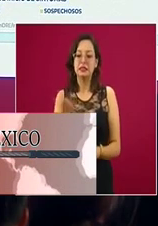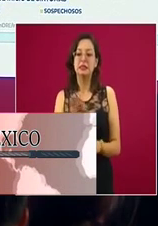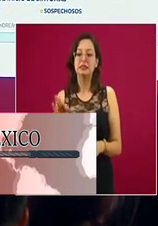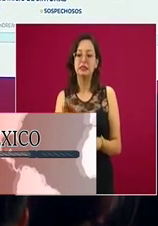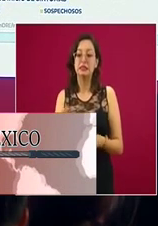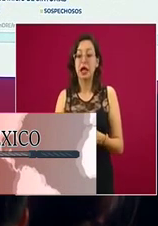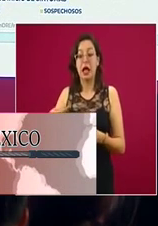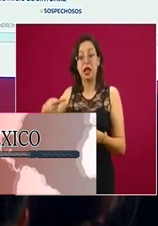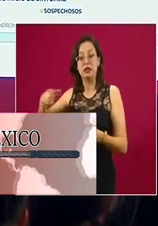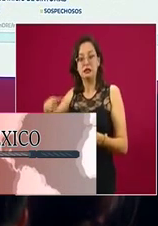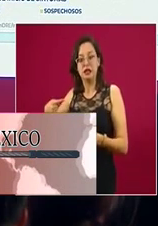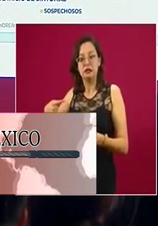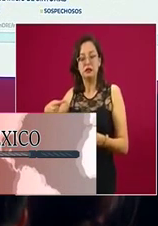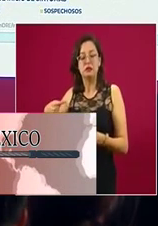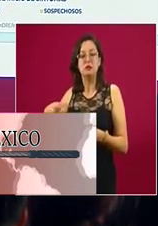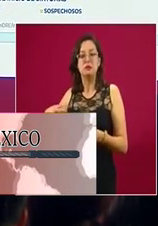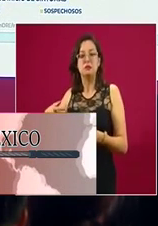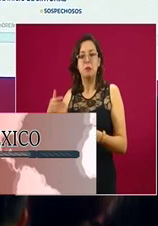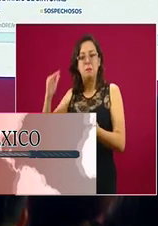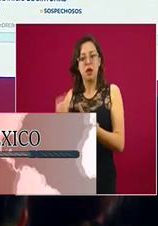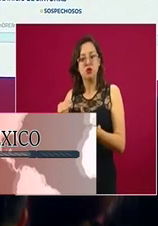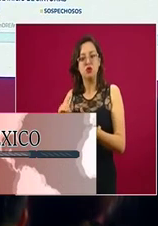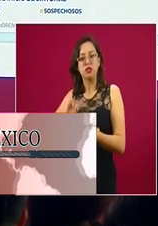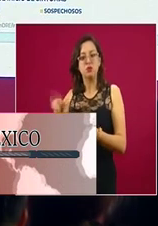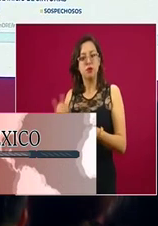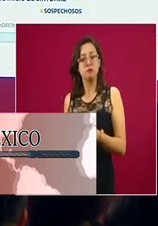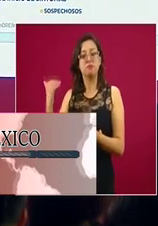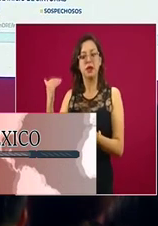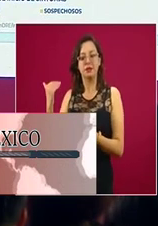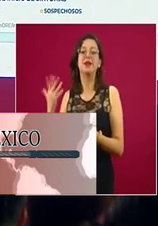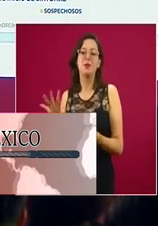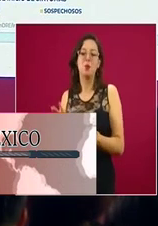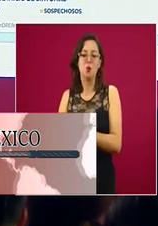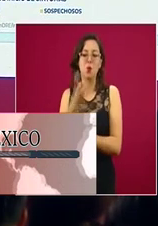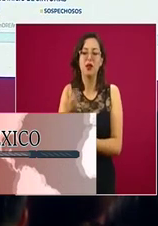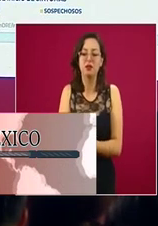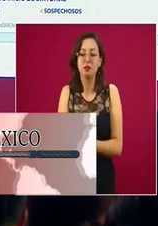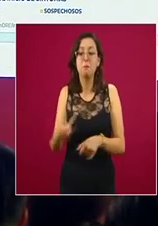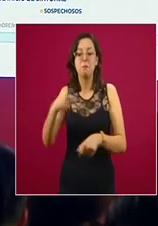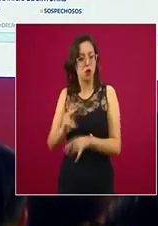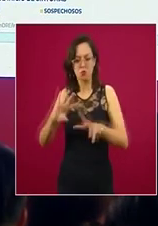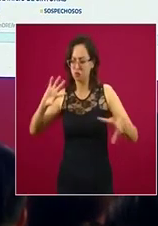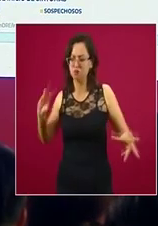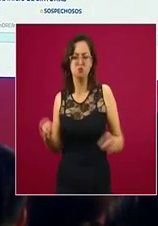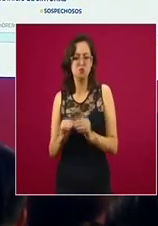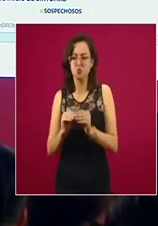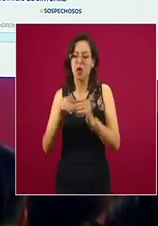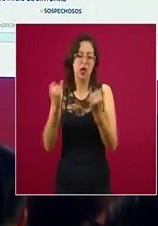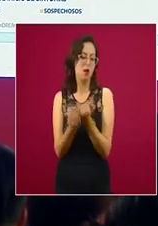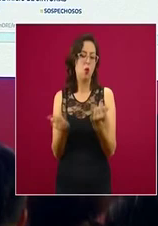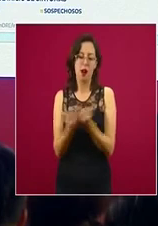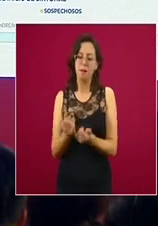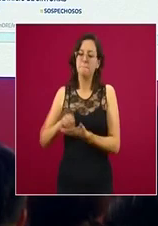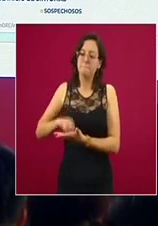casos respecto a lo que se conocía algunos días previos. Pero el número absoluto no cambia en la medida en que cada caso que se